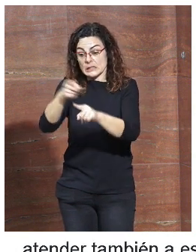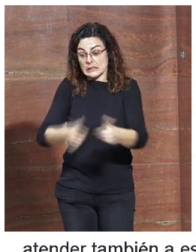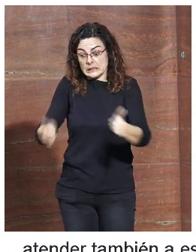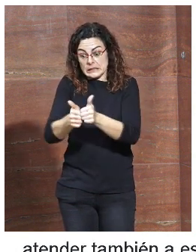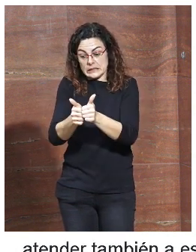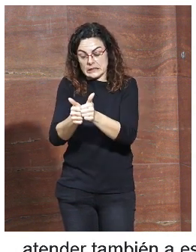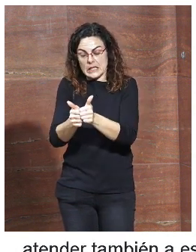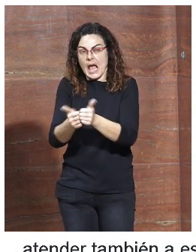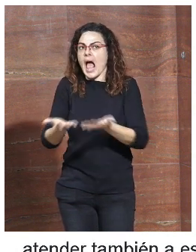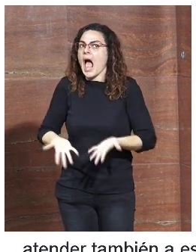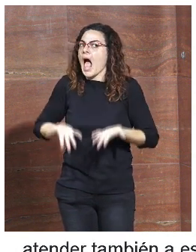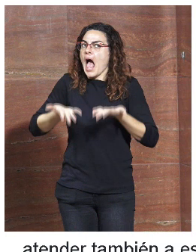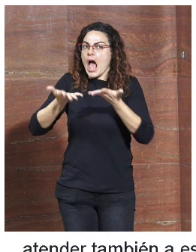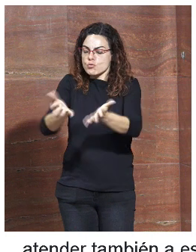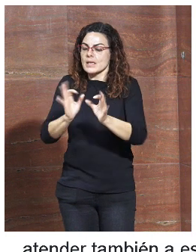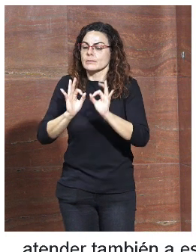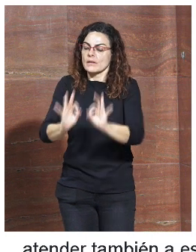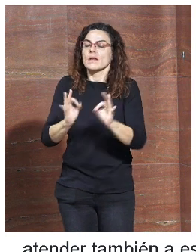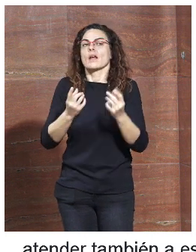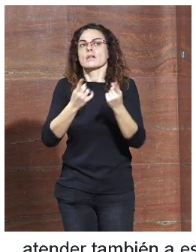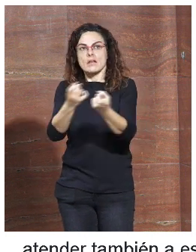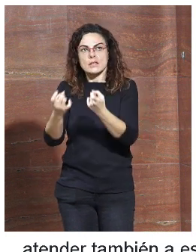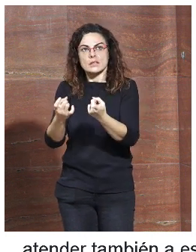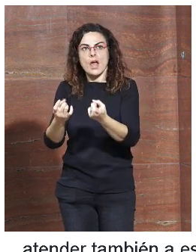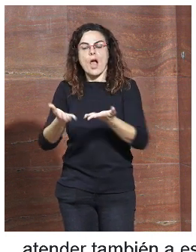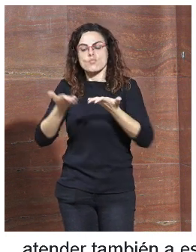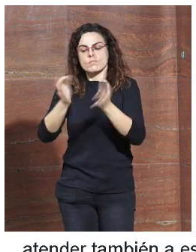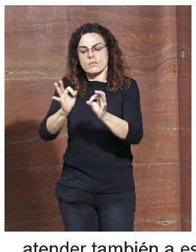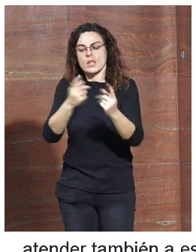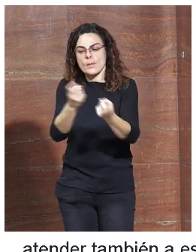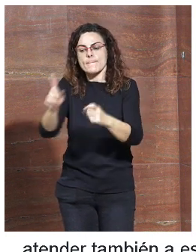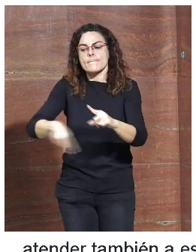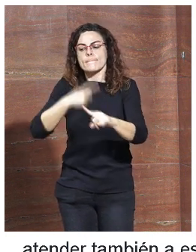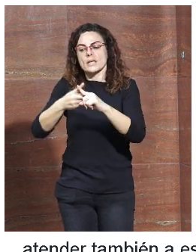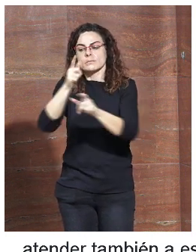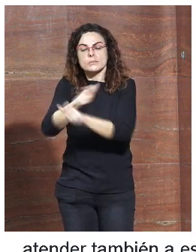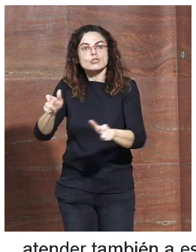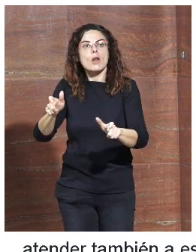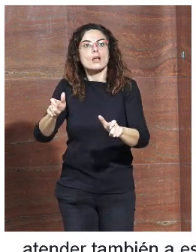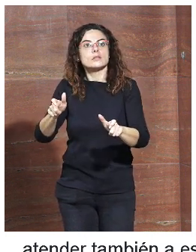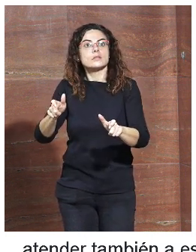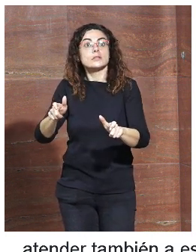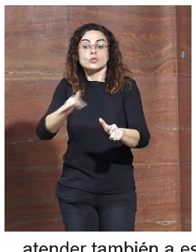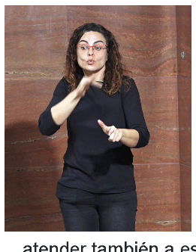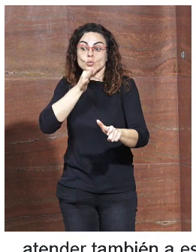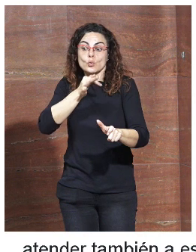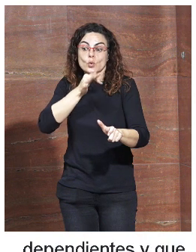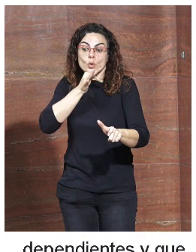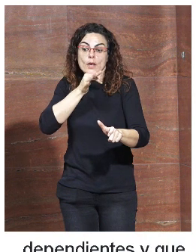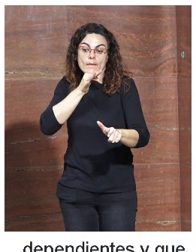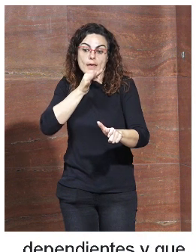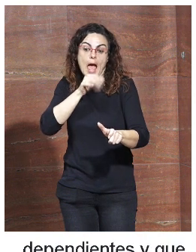una ayuda muy explícita y muy específica, sino personas que todavía